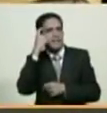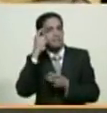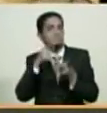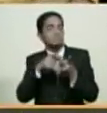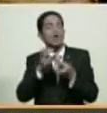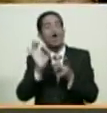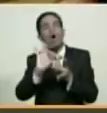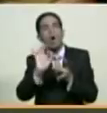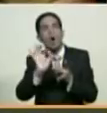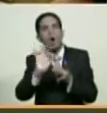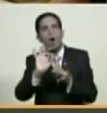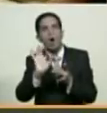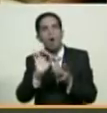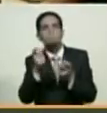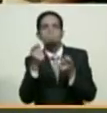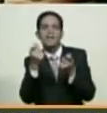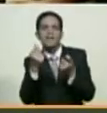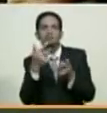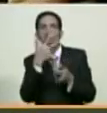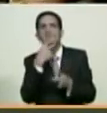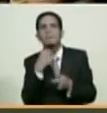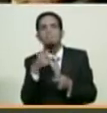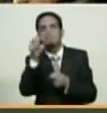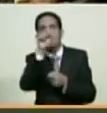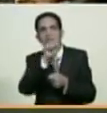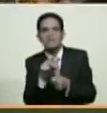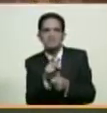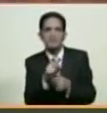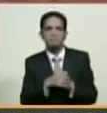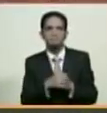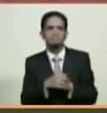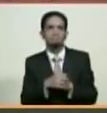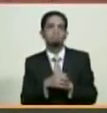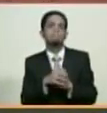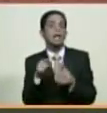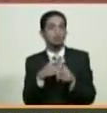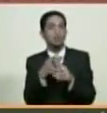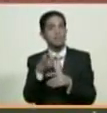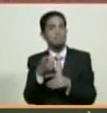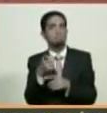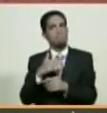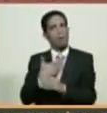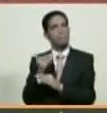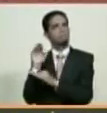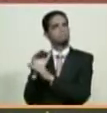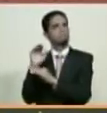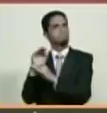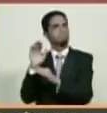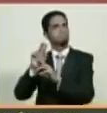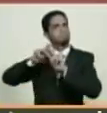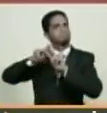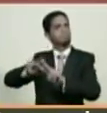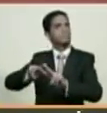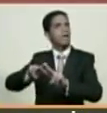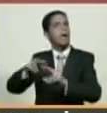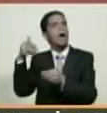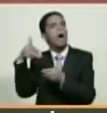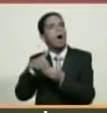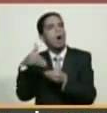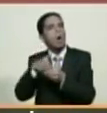de el bolívar según la subasta del Licón. Es una forma de proteger los ahorros de todas y de